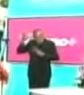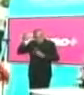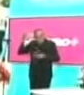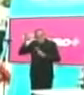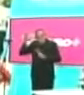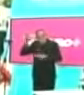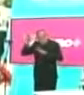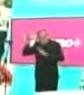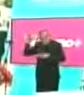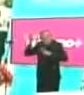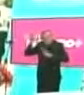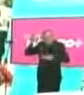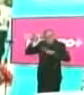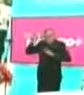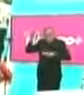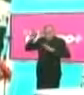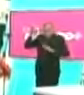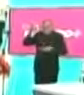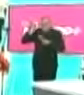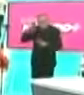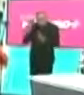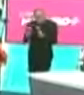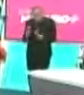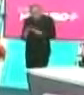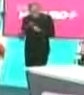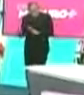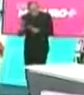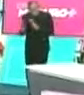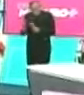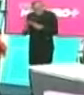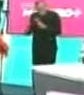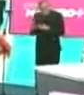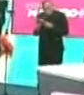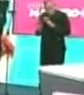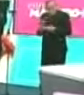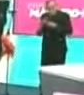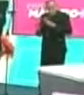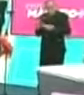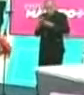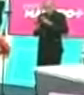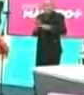De arpa tullera gime entonces la pradera con el sonar del bordón.